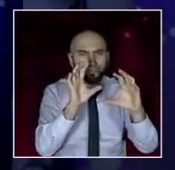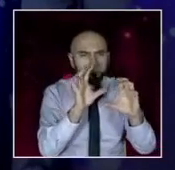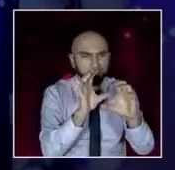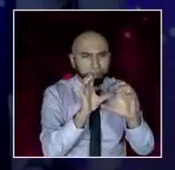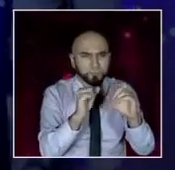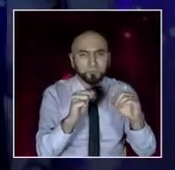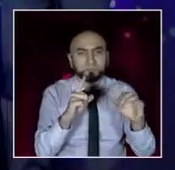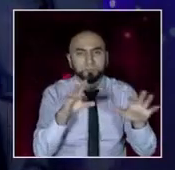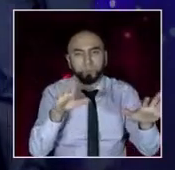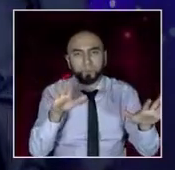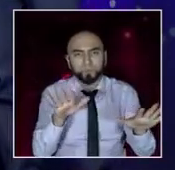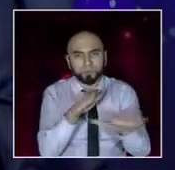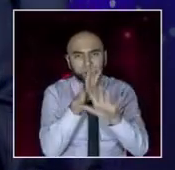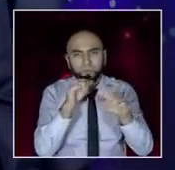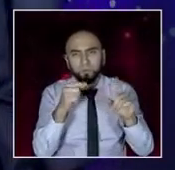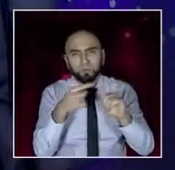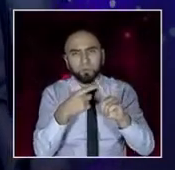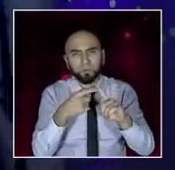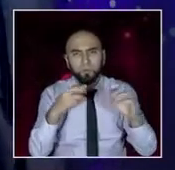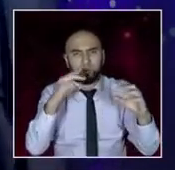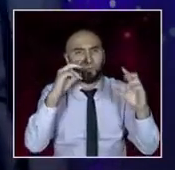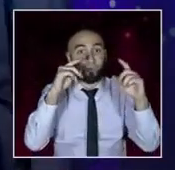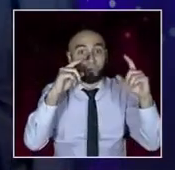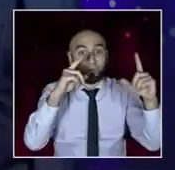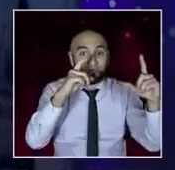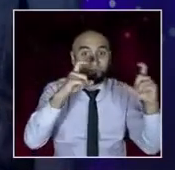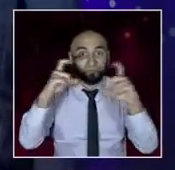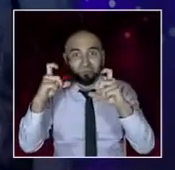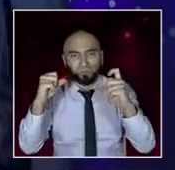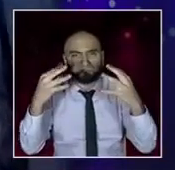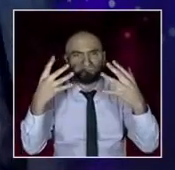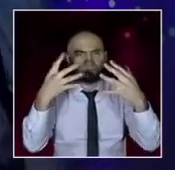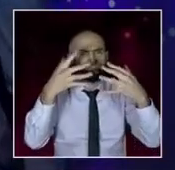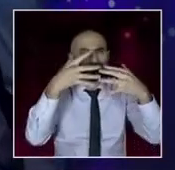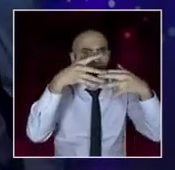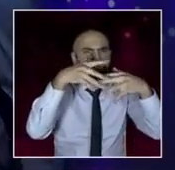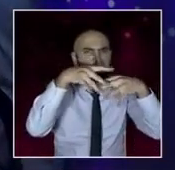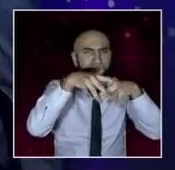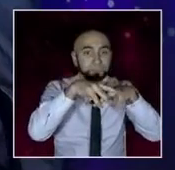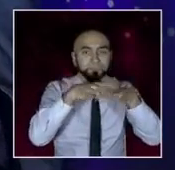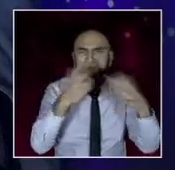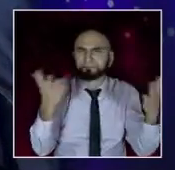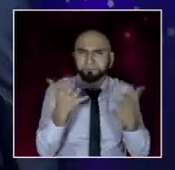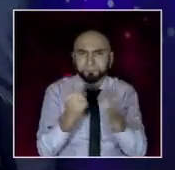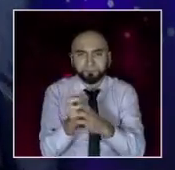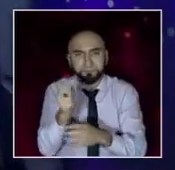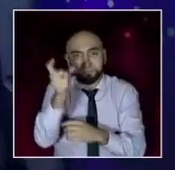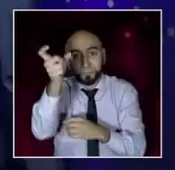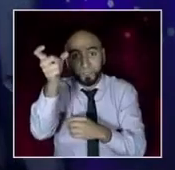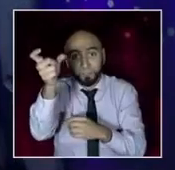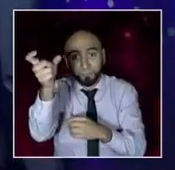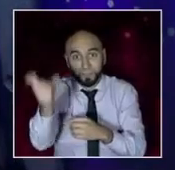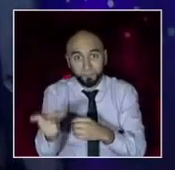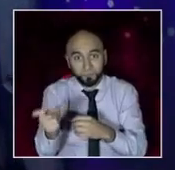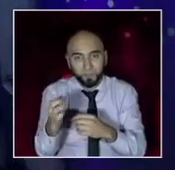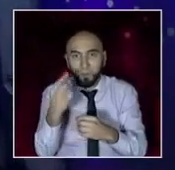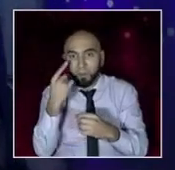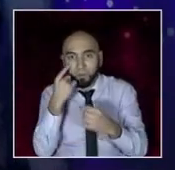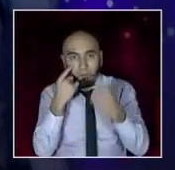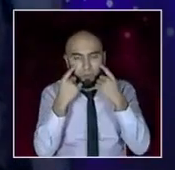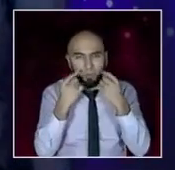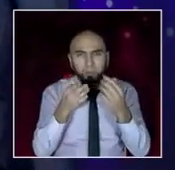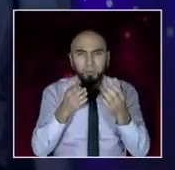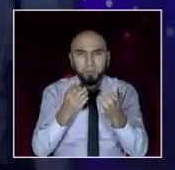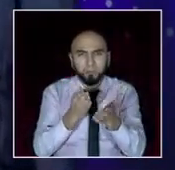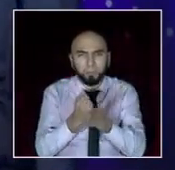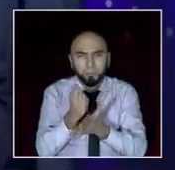estereoscopio, así que todas estas imágenes se combinan. Y lo que ocurre es que la persona comienza a ver las